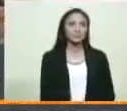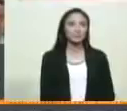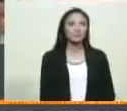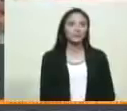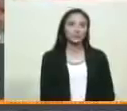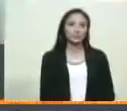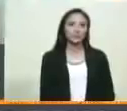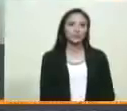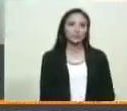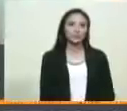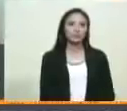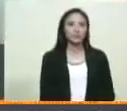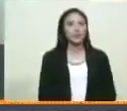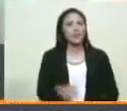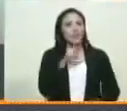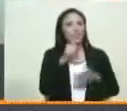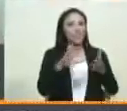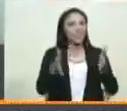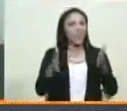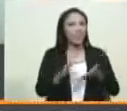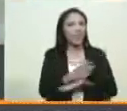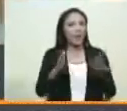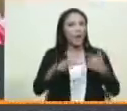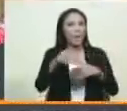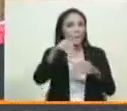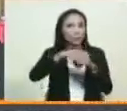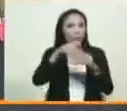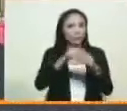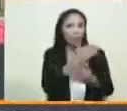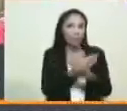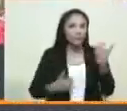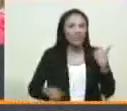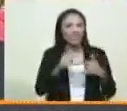¿Y quién va a ganar las elecciones presidenciales?